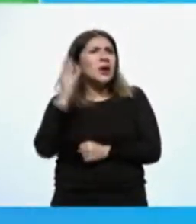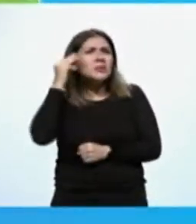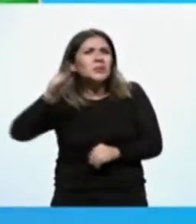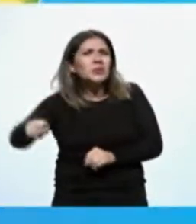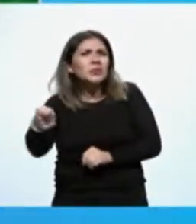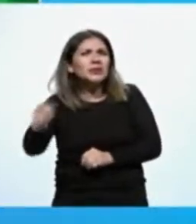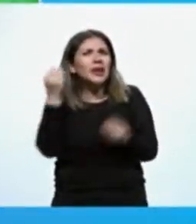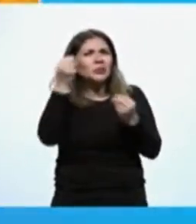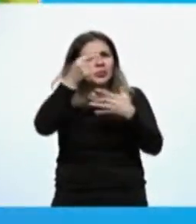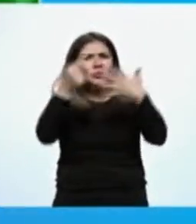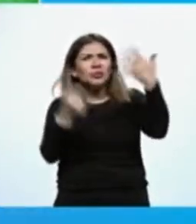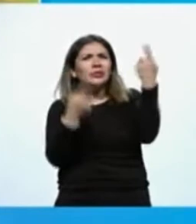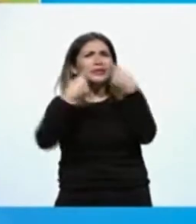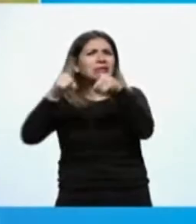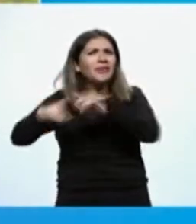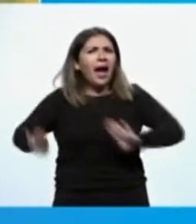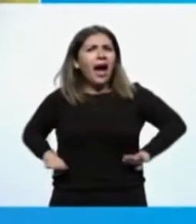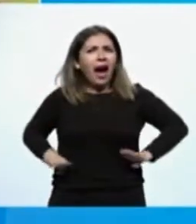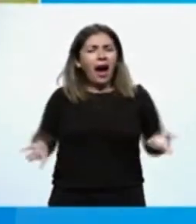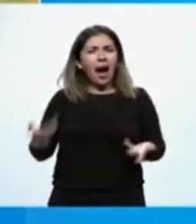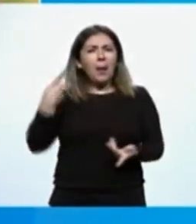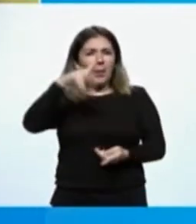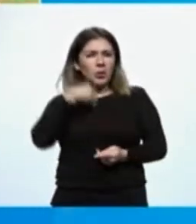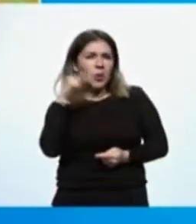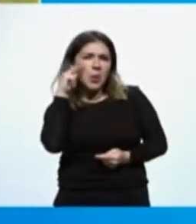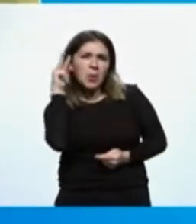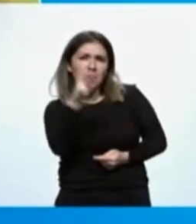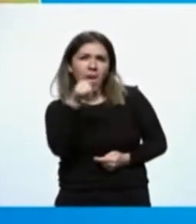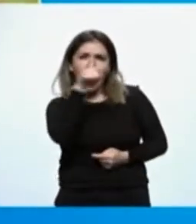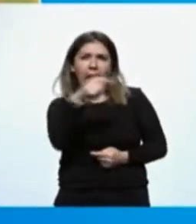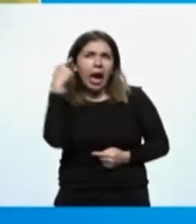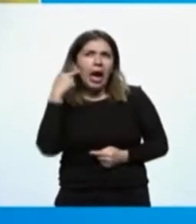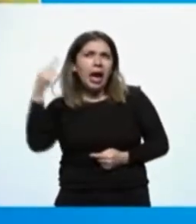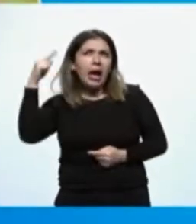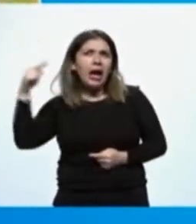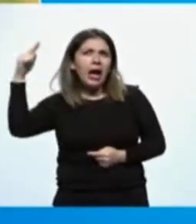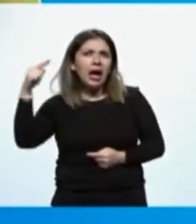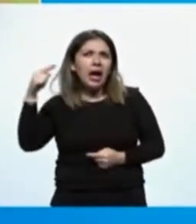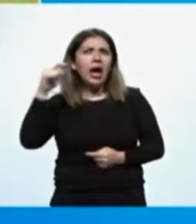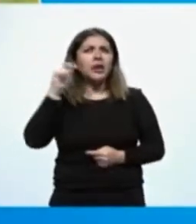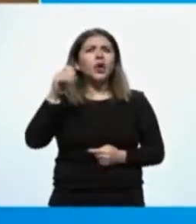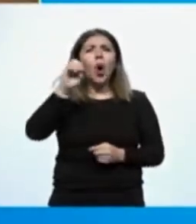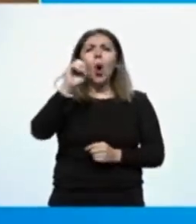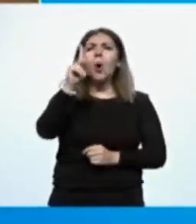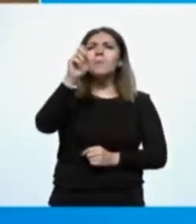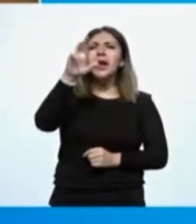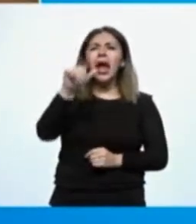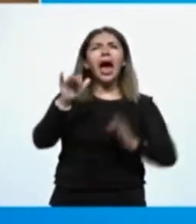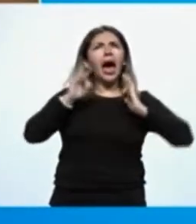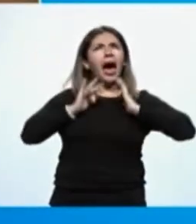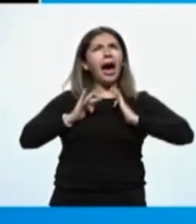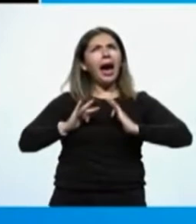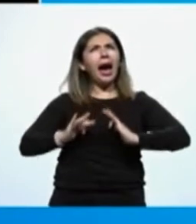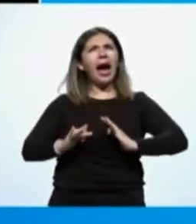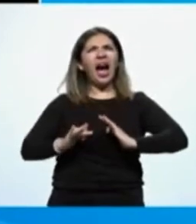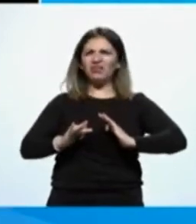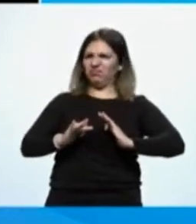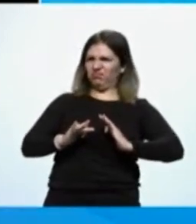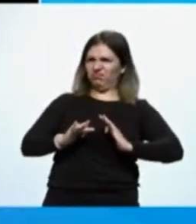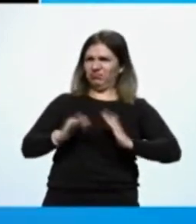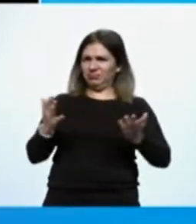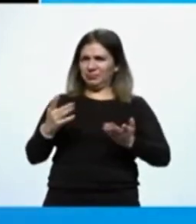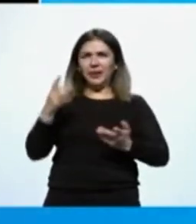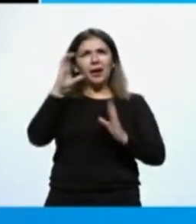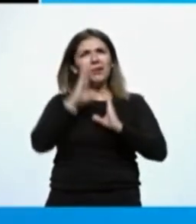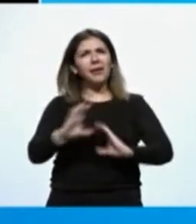poner, pues hay muchos estilos. Pero he visto que los tipos que oyen ópera son muy tranquilos. ¿Ópera? Stav